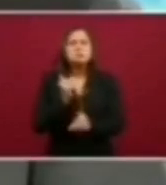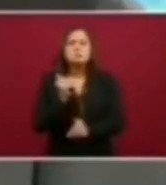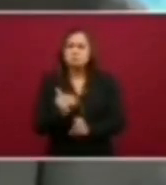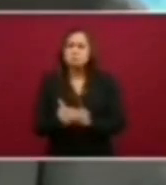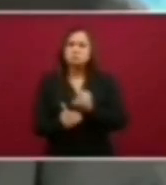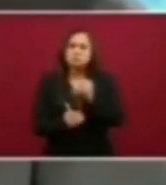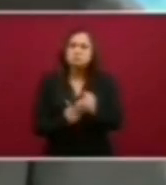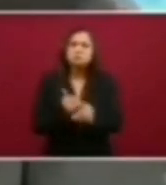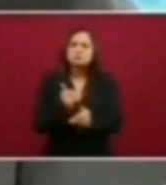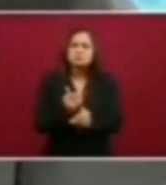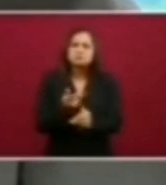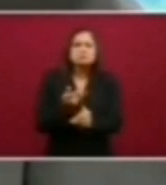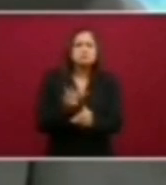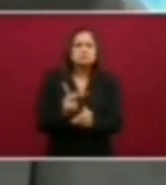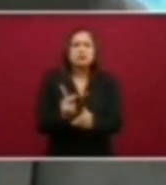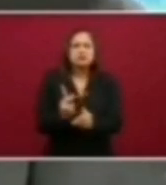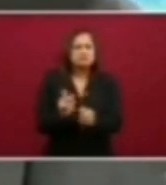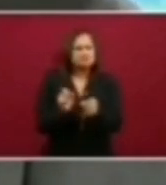porque